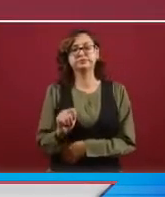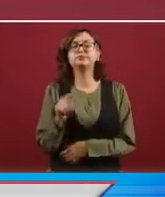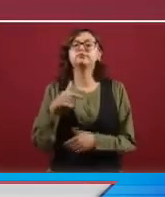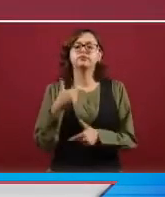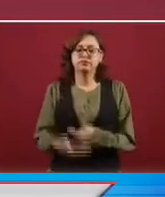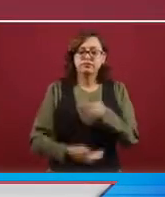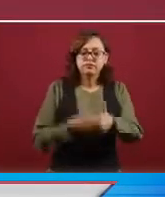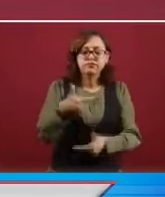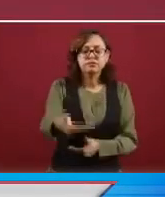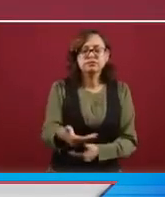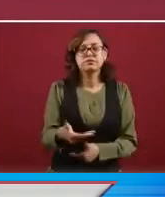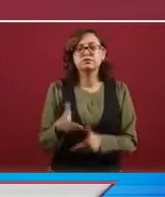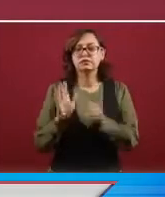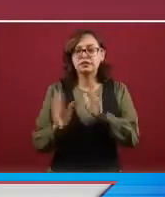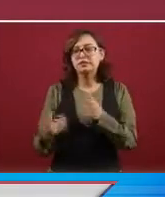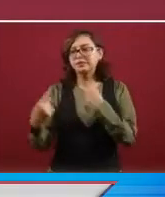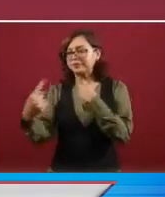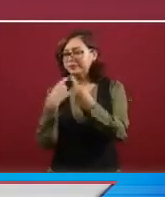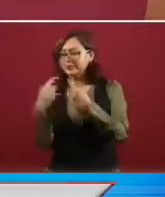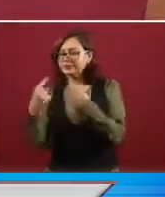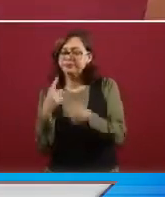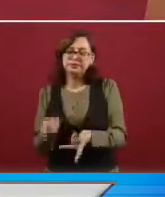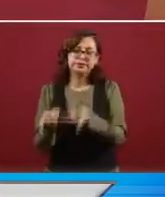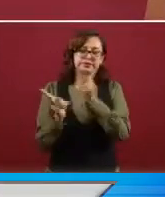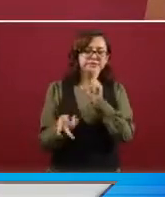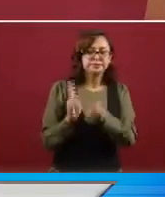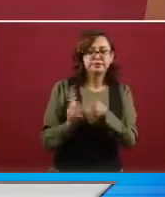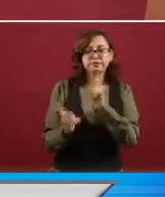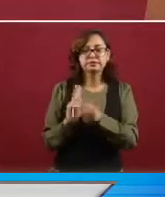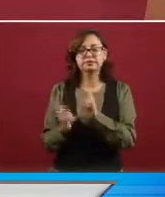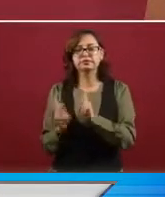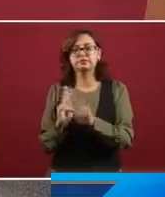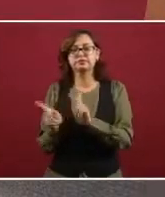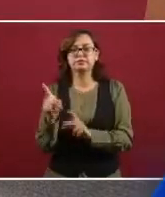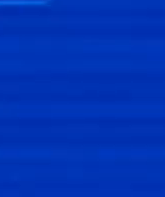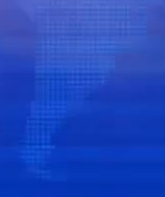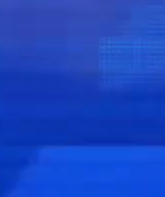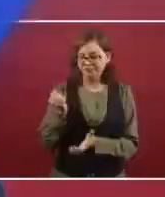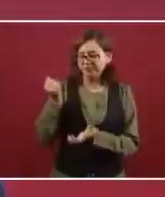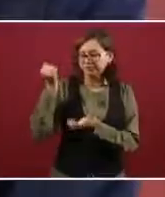ojos la reforma al artículo 28 para que queden prohibidas las condonaciones.